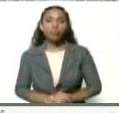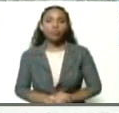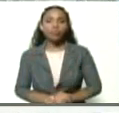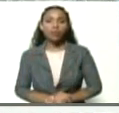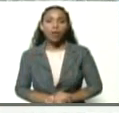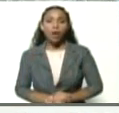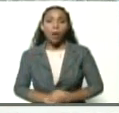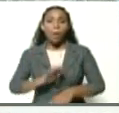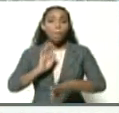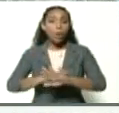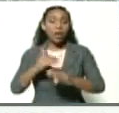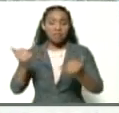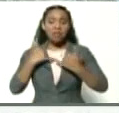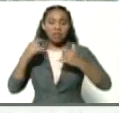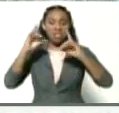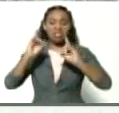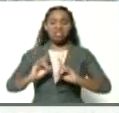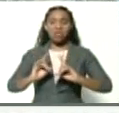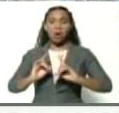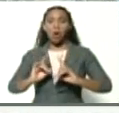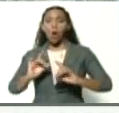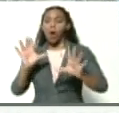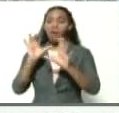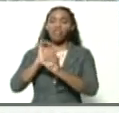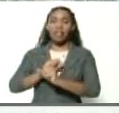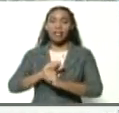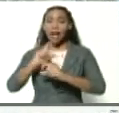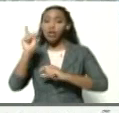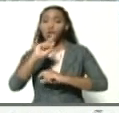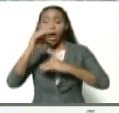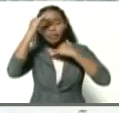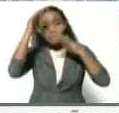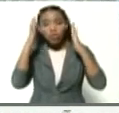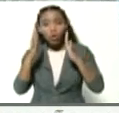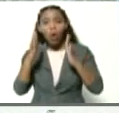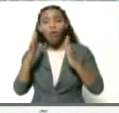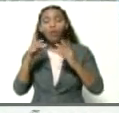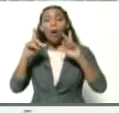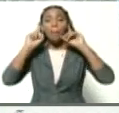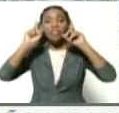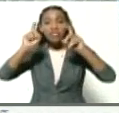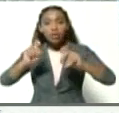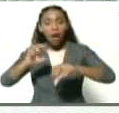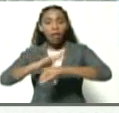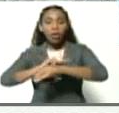por automedicarse, por sobreconfiarse, por no atenderse inmediatamente.